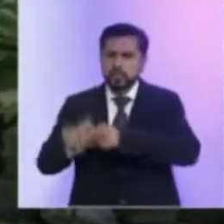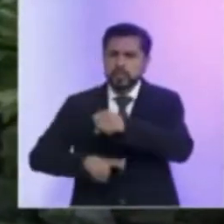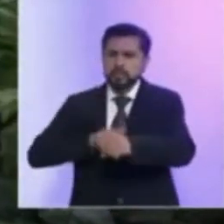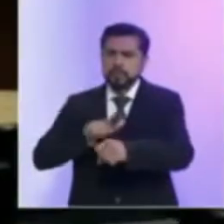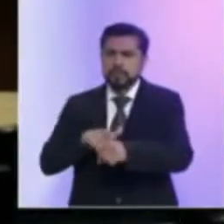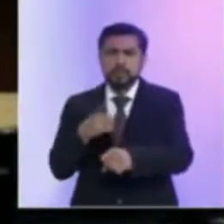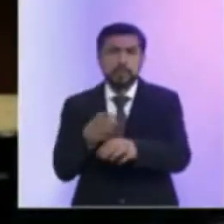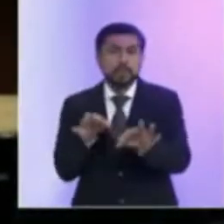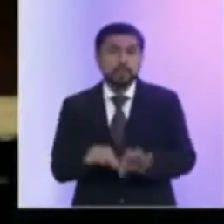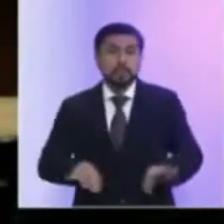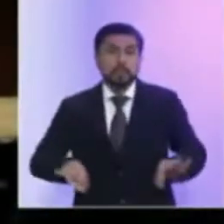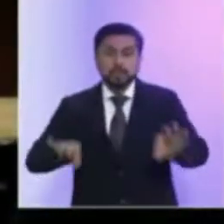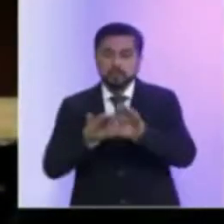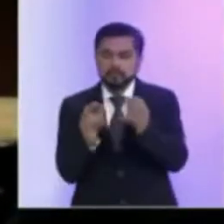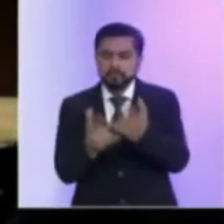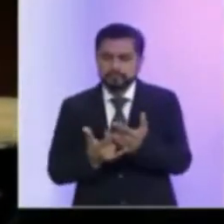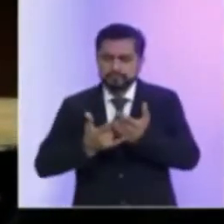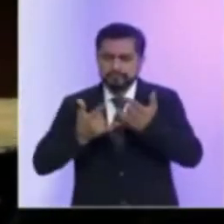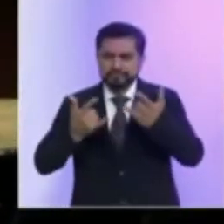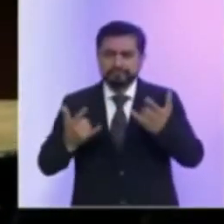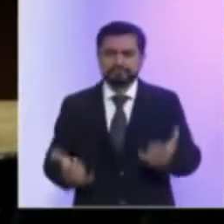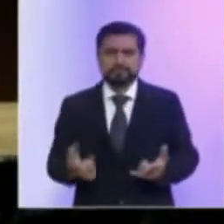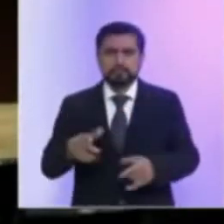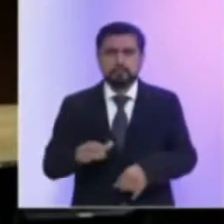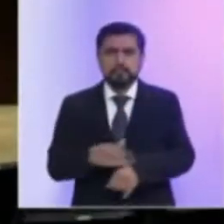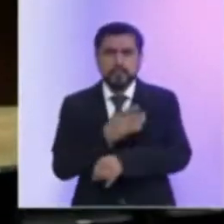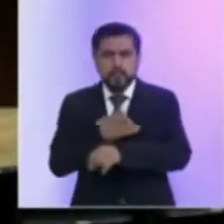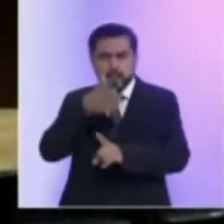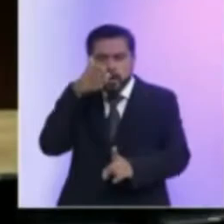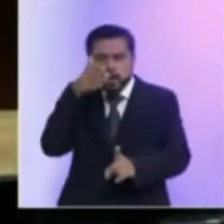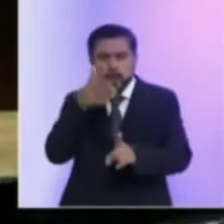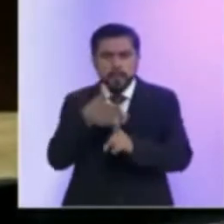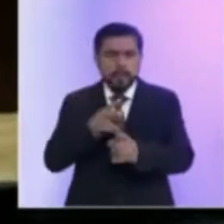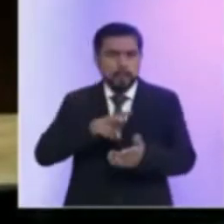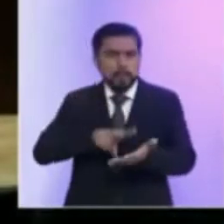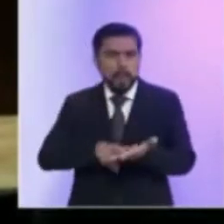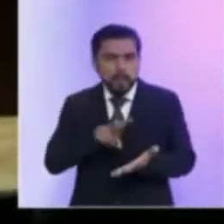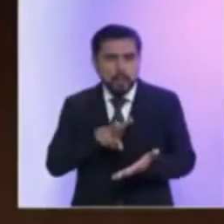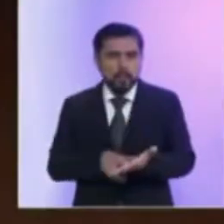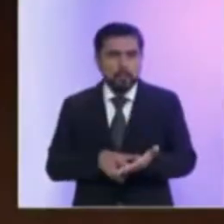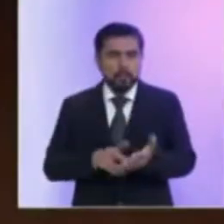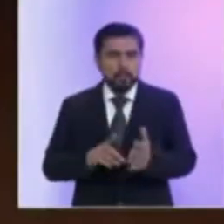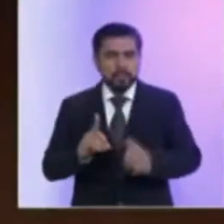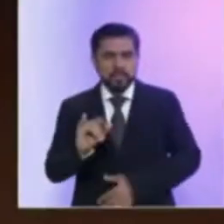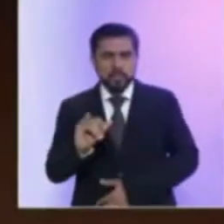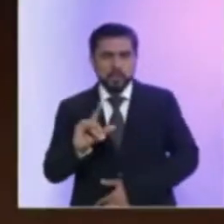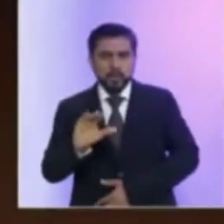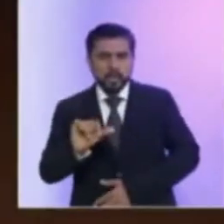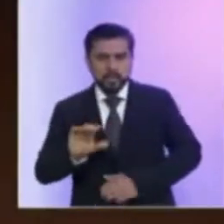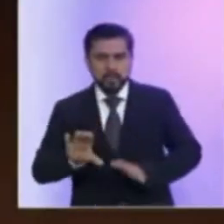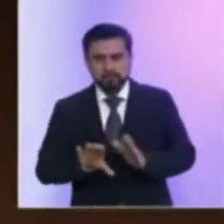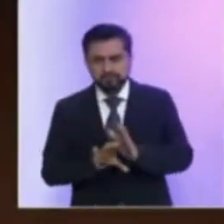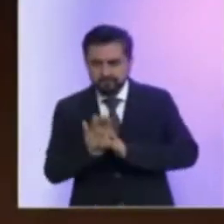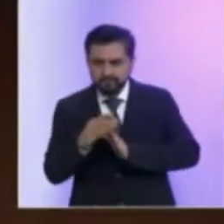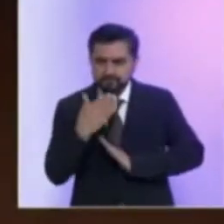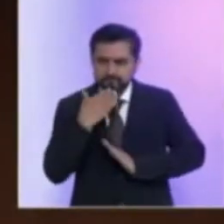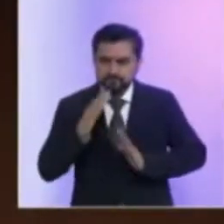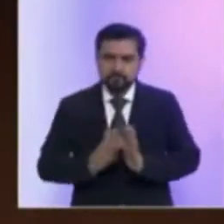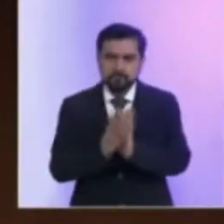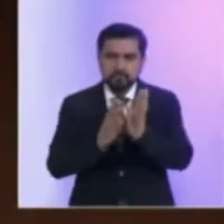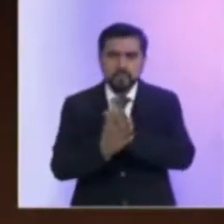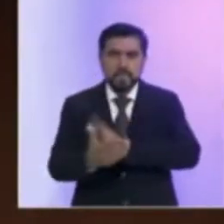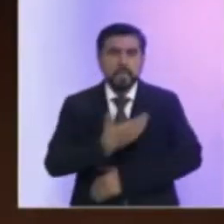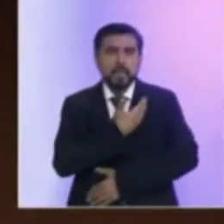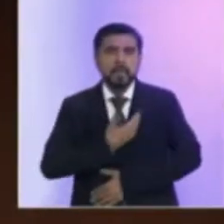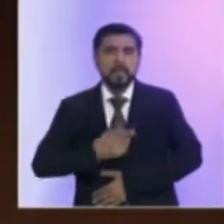y simbólico que encarna los principios fundamentales en los que fincamos nuestra democracia. La magistrada presidenta del Tribunal